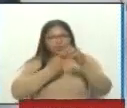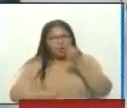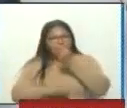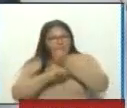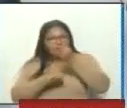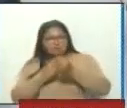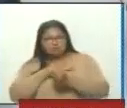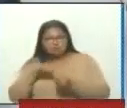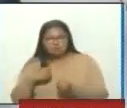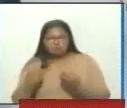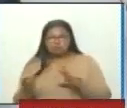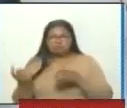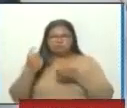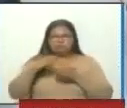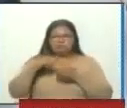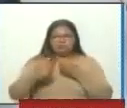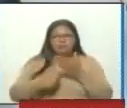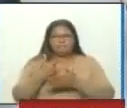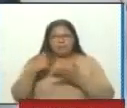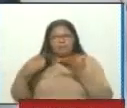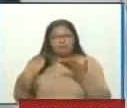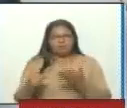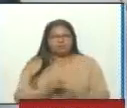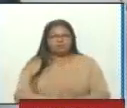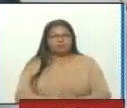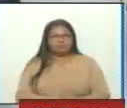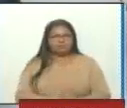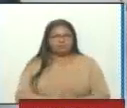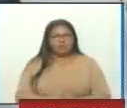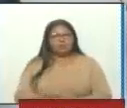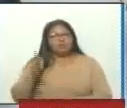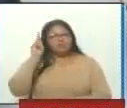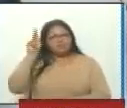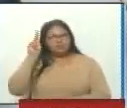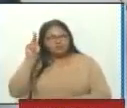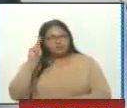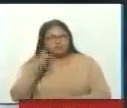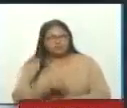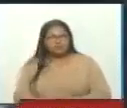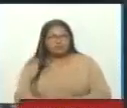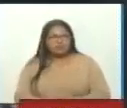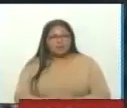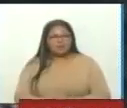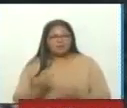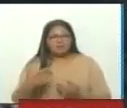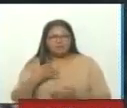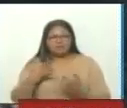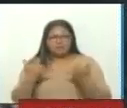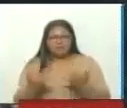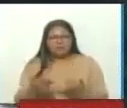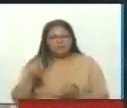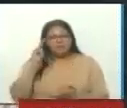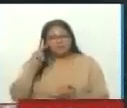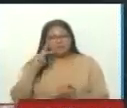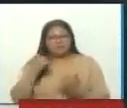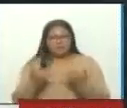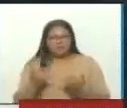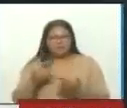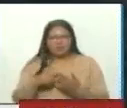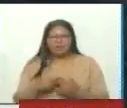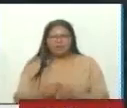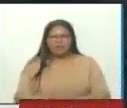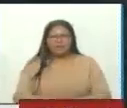si nosotros le suministramos todos esos insumos. Profesora Elena Salcedo, sentí en este momento que la profesora Elena Salcedo está hablando,